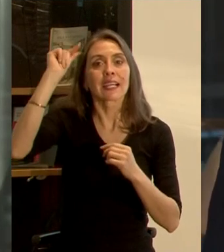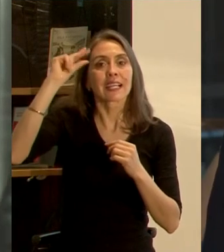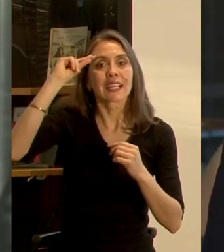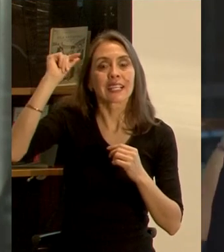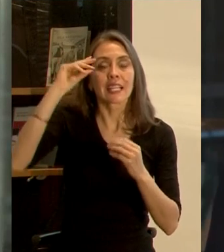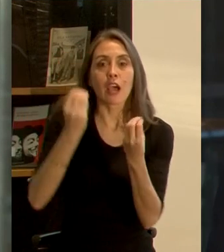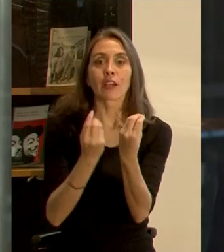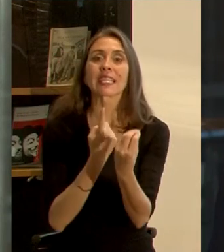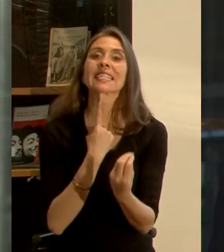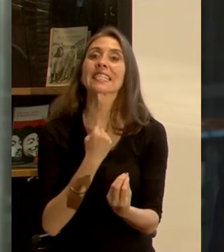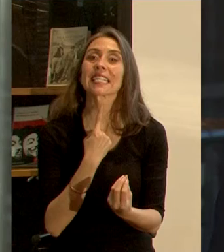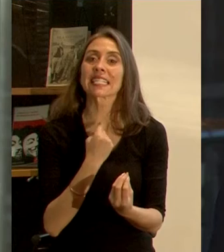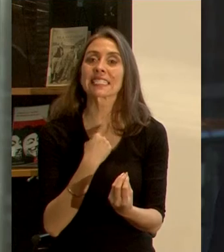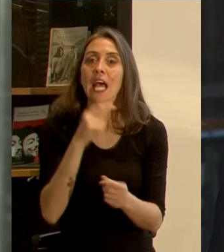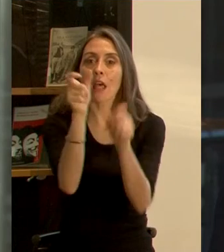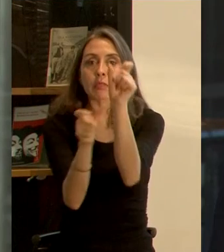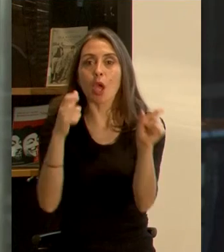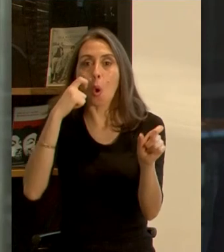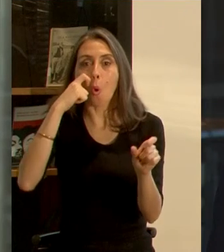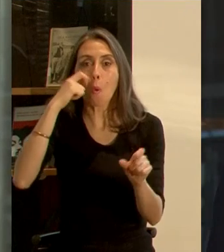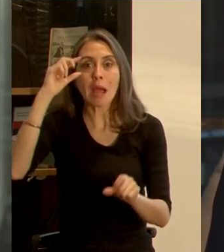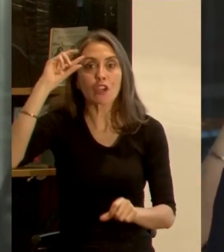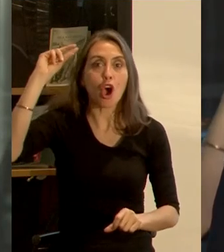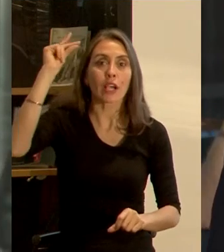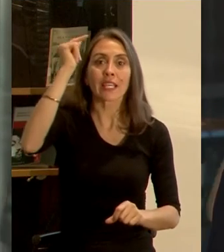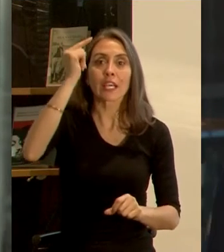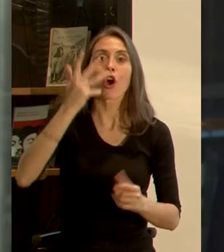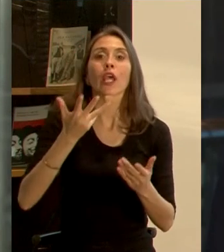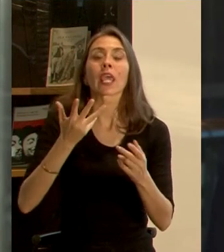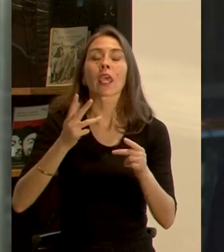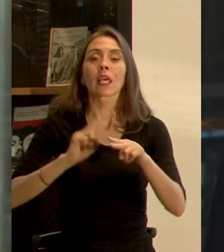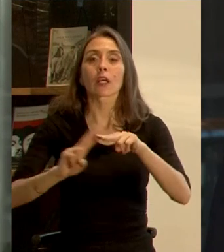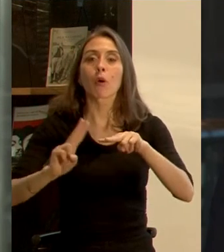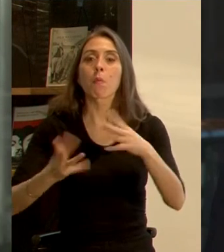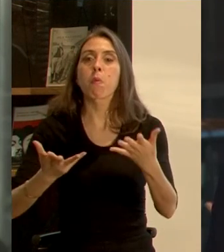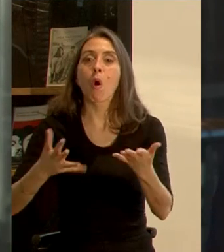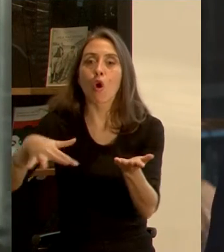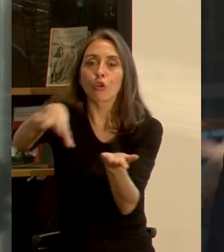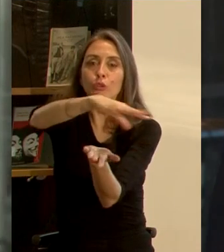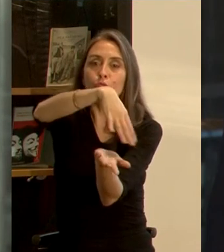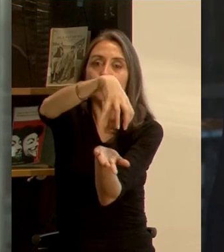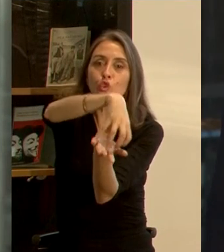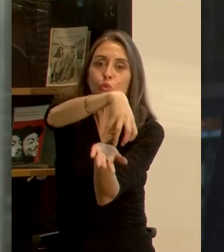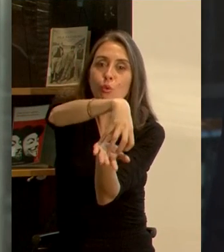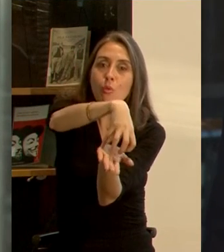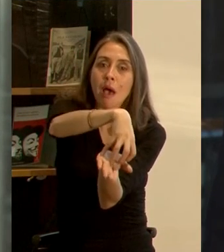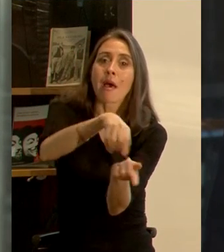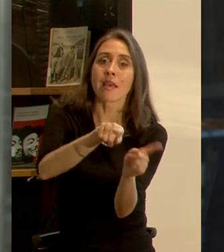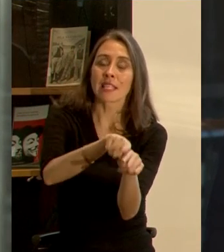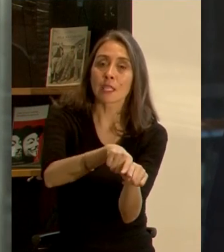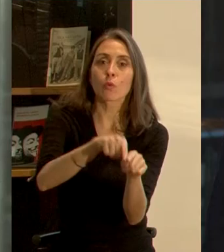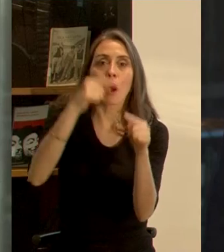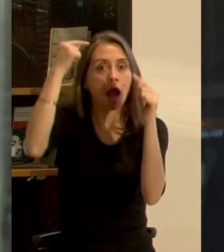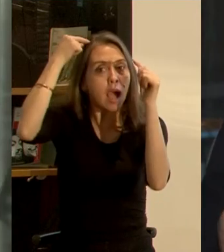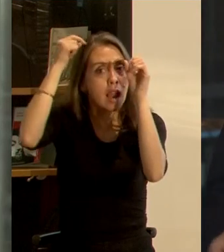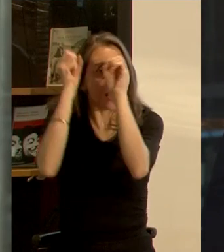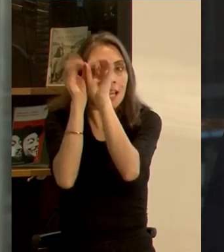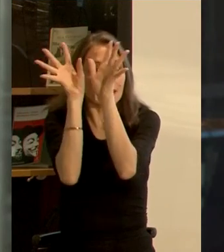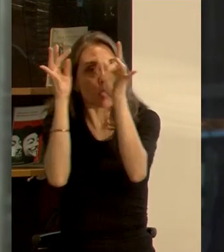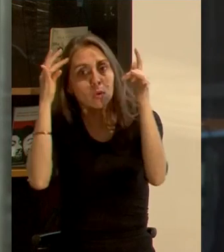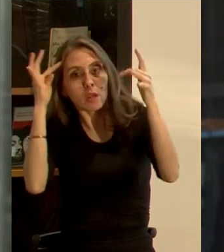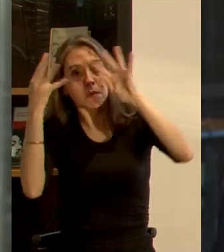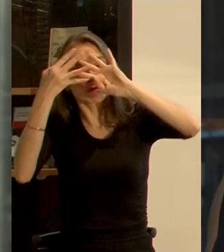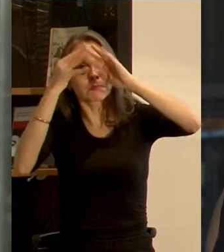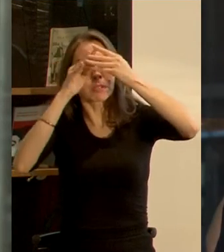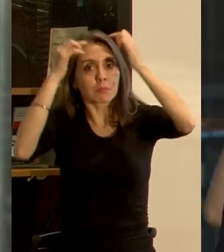lo interesante también que ha creado el ser humano, tiene que ver justamente la ciudad. Porque la ciudad, al igual que una neurona que se conecta con miles